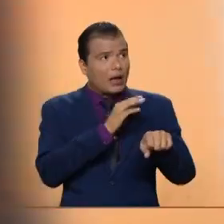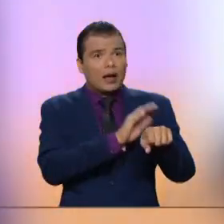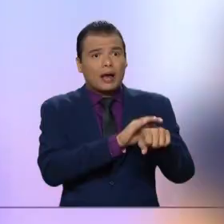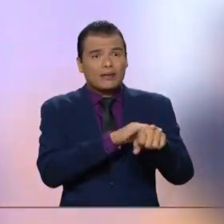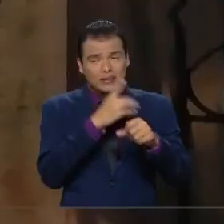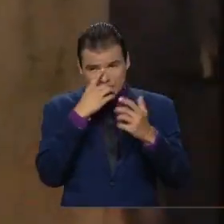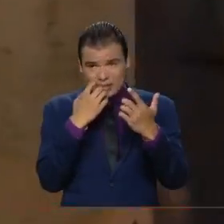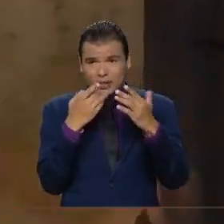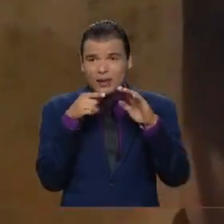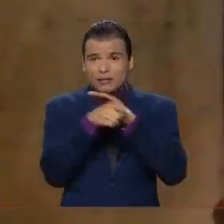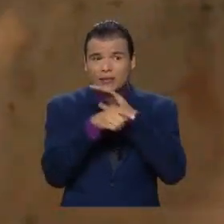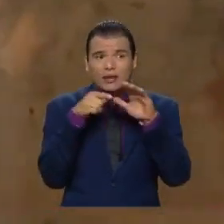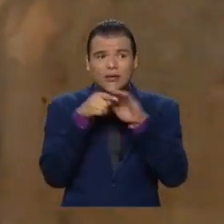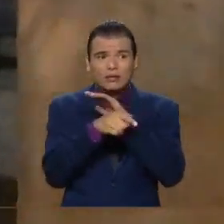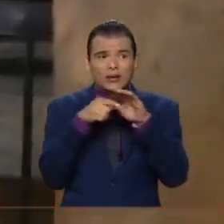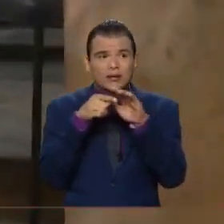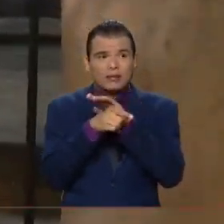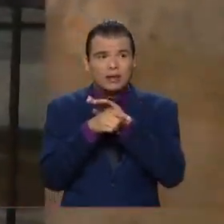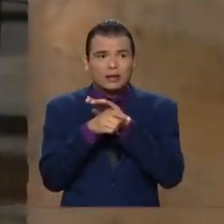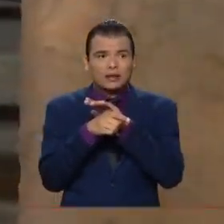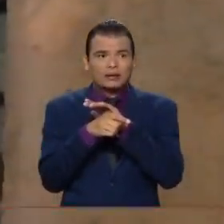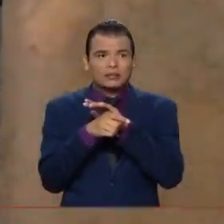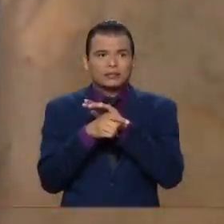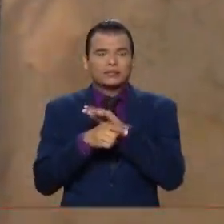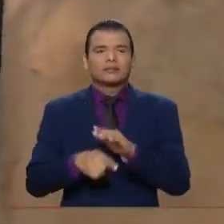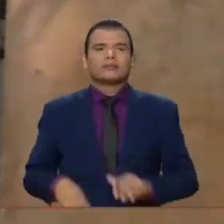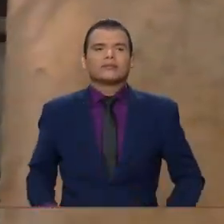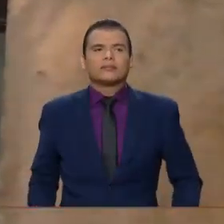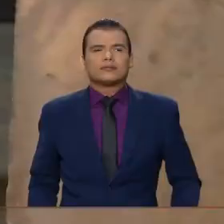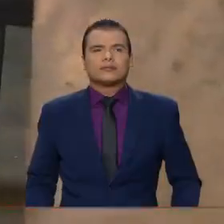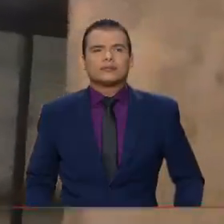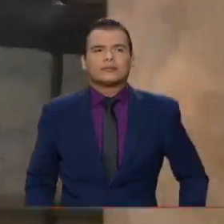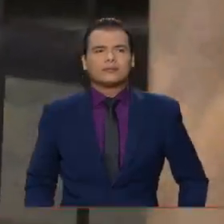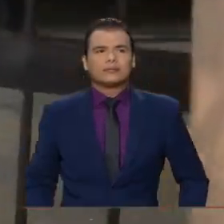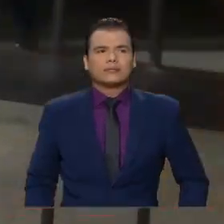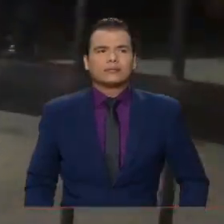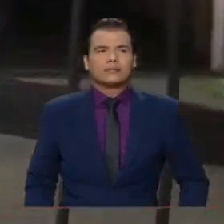intentaron escapar, incluso escalando rejas.